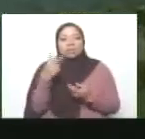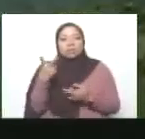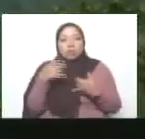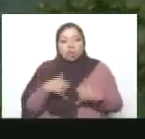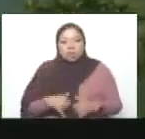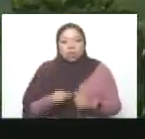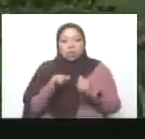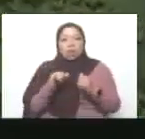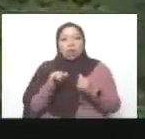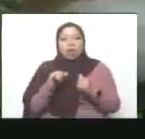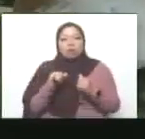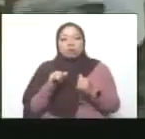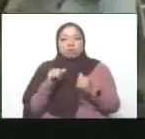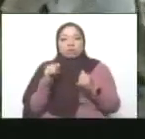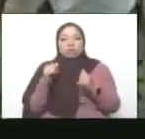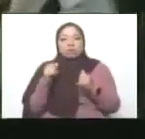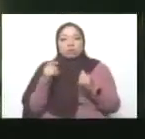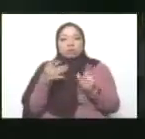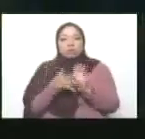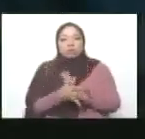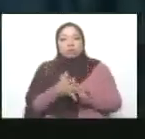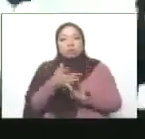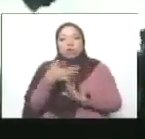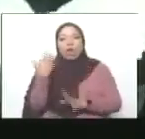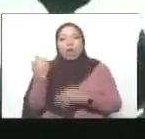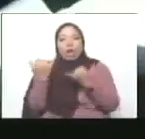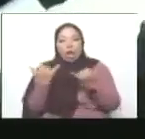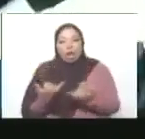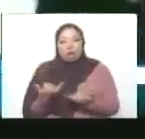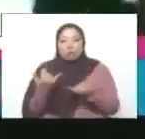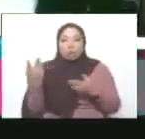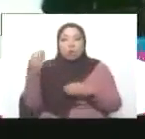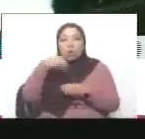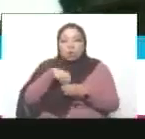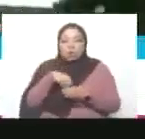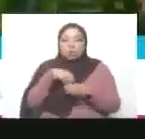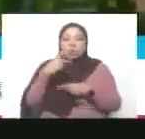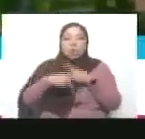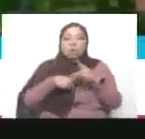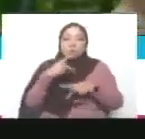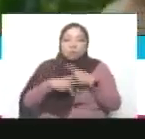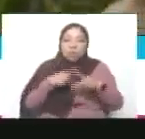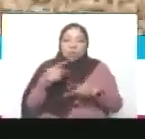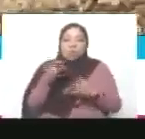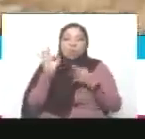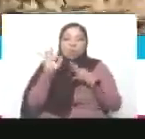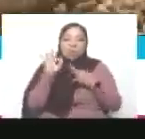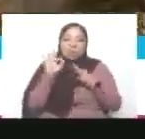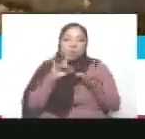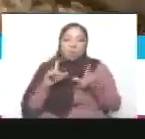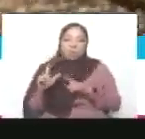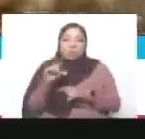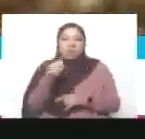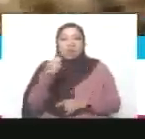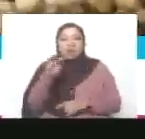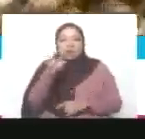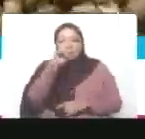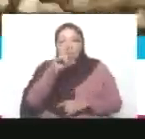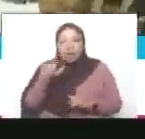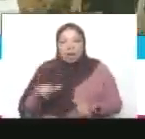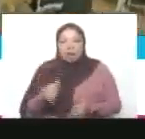hijos, los cuales los hemos incorporado como productores de café. Mi hijo de 14